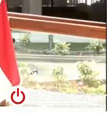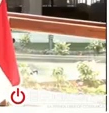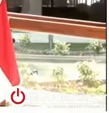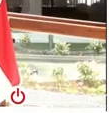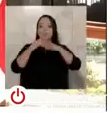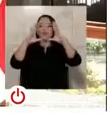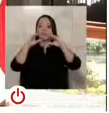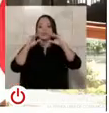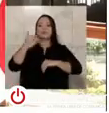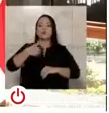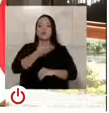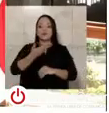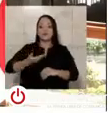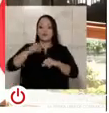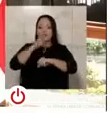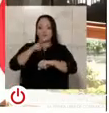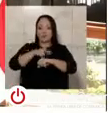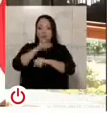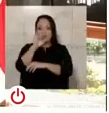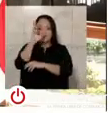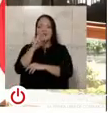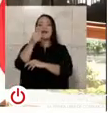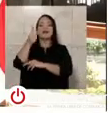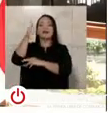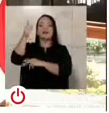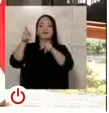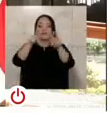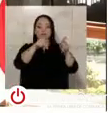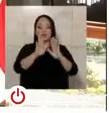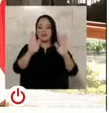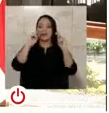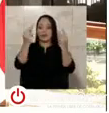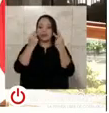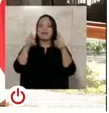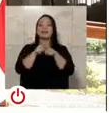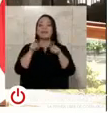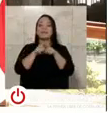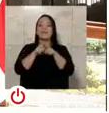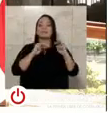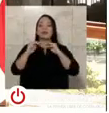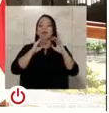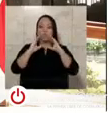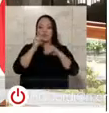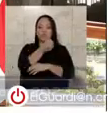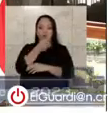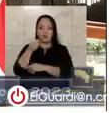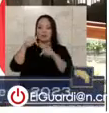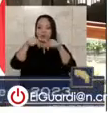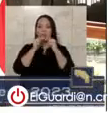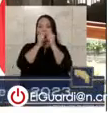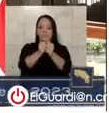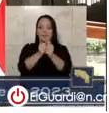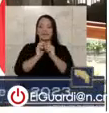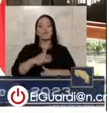Buenas tardes al presidente de la República, jerarcas, ciudadanos y medios de comunicación que nos acompañan en esta conferencia